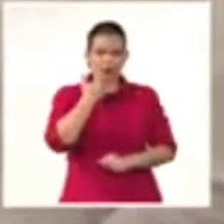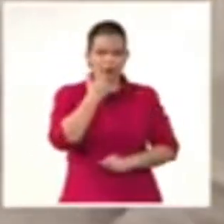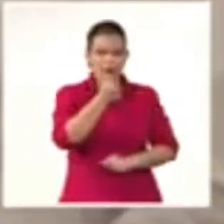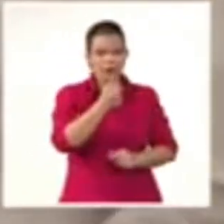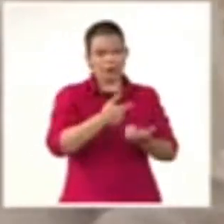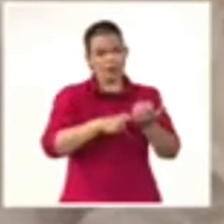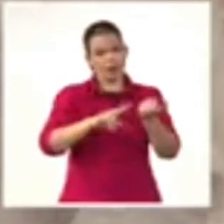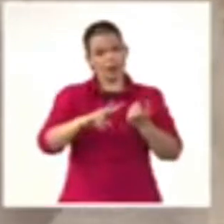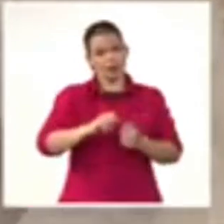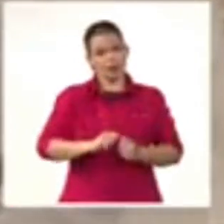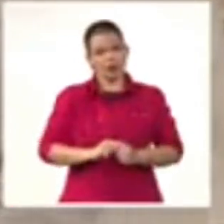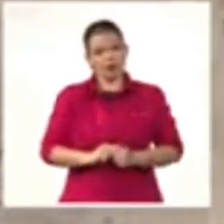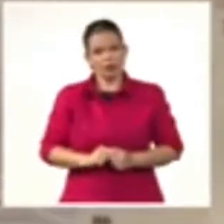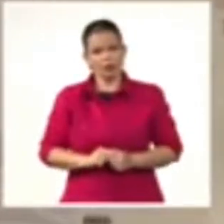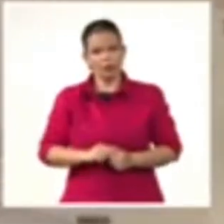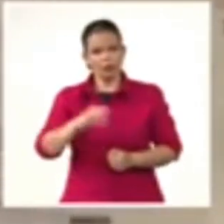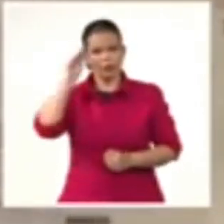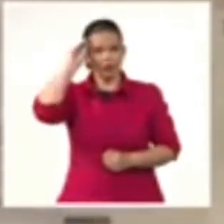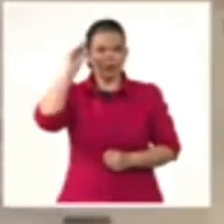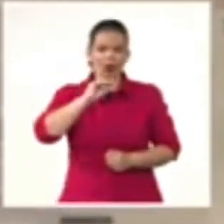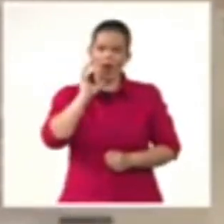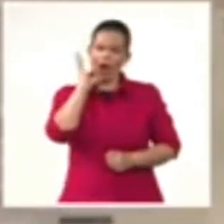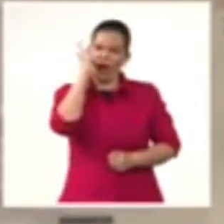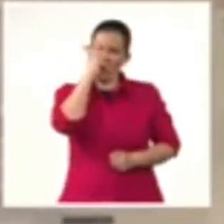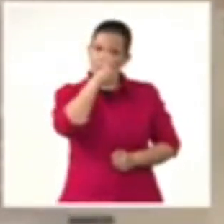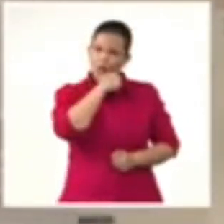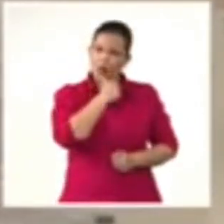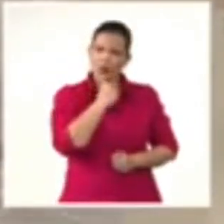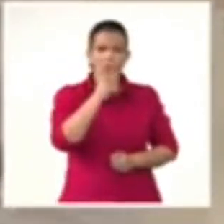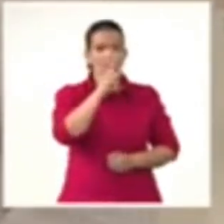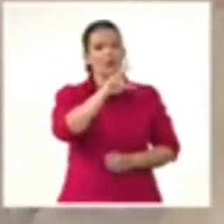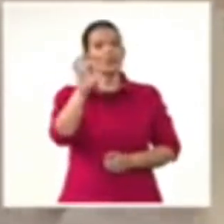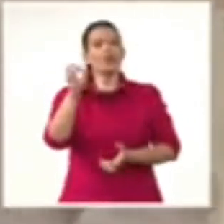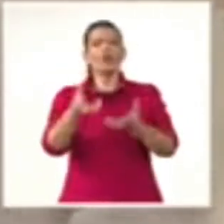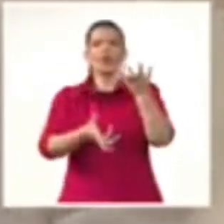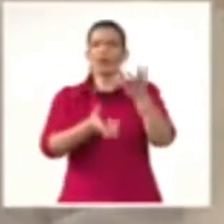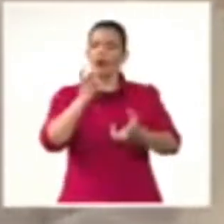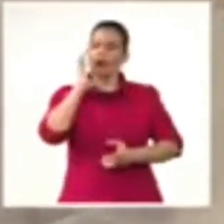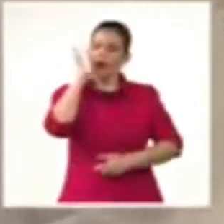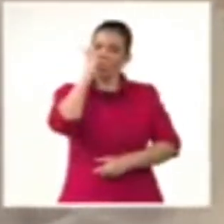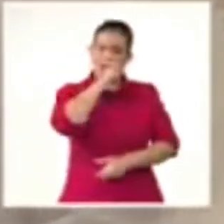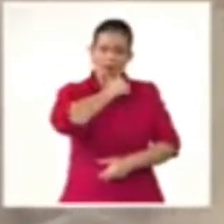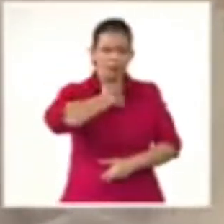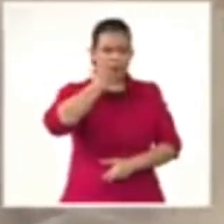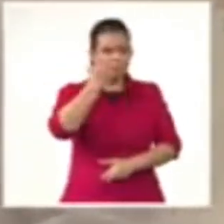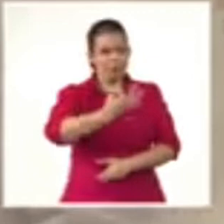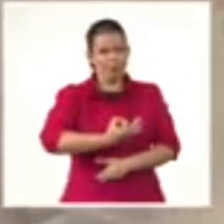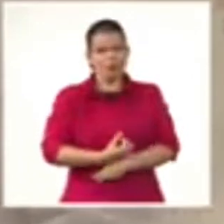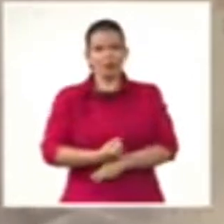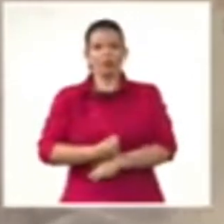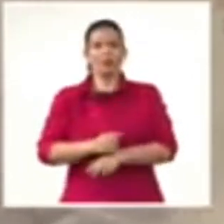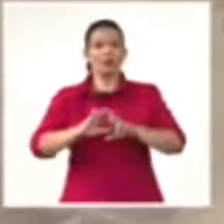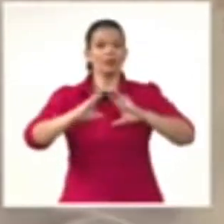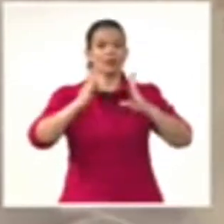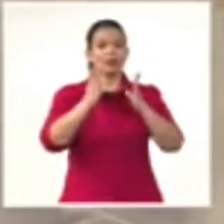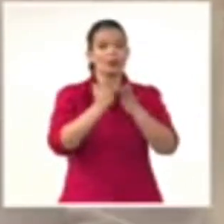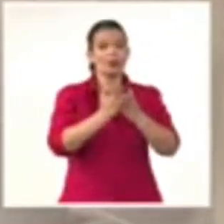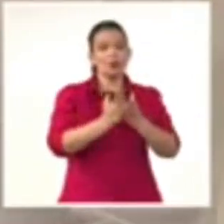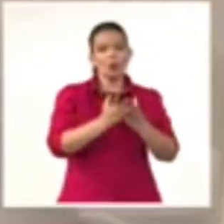La tradicional belleza de la Perla del Sur, que se ha multiplicado en las obras en salud al